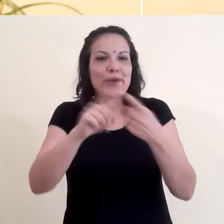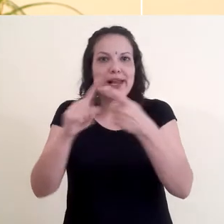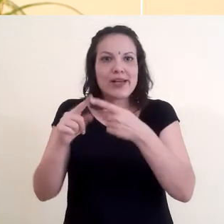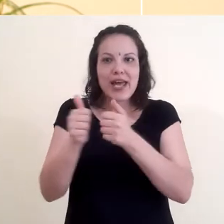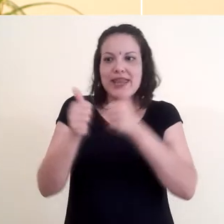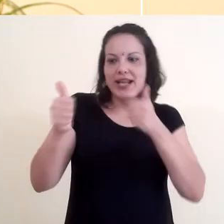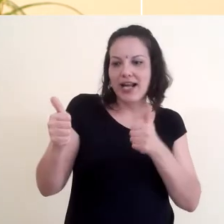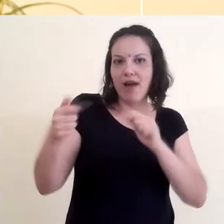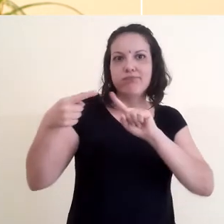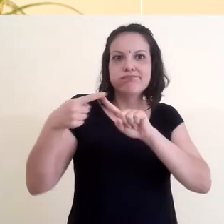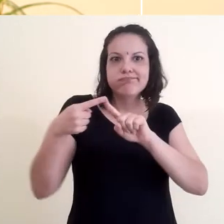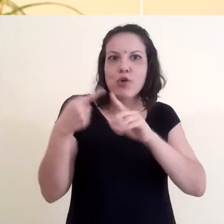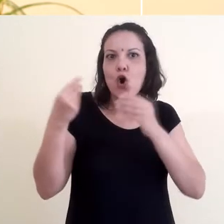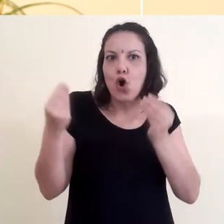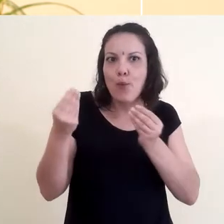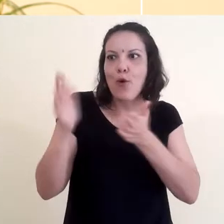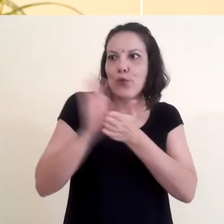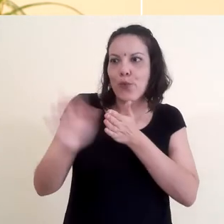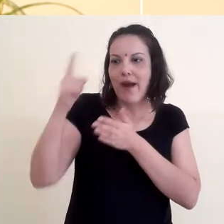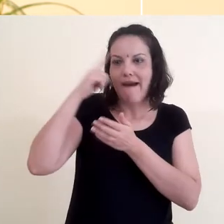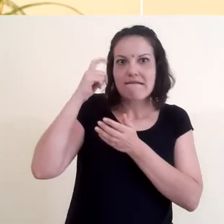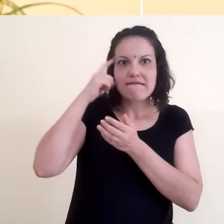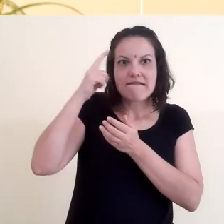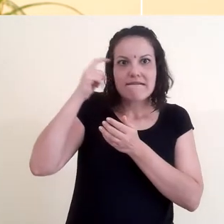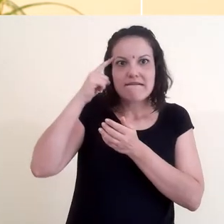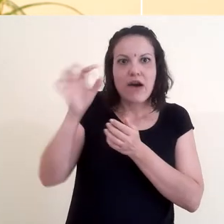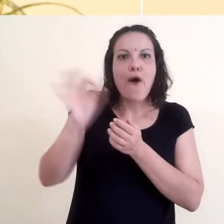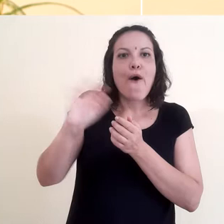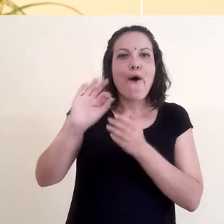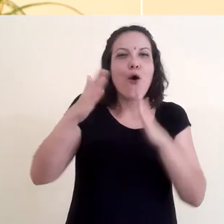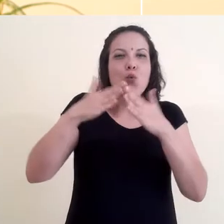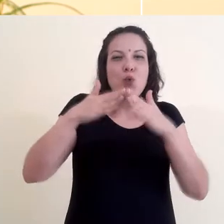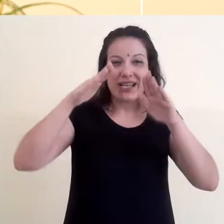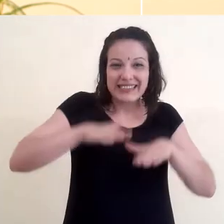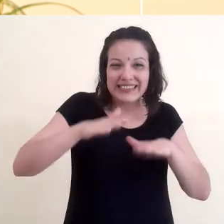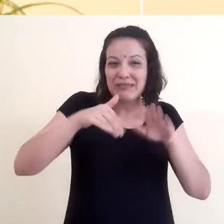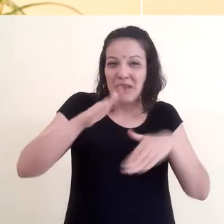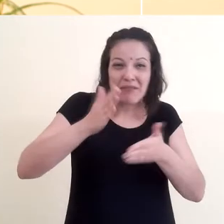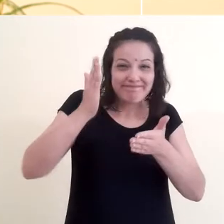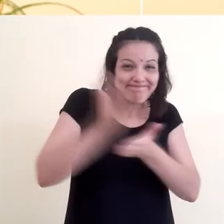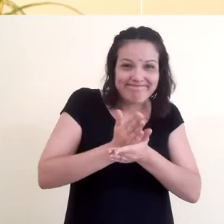por ejemplo, o lo que fueron las cuarentenas más estrictas, ¿no?